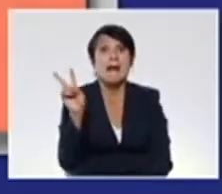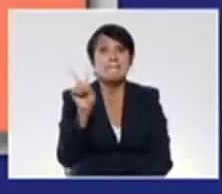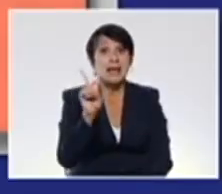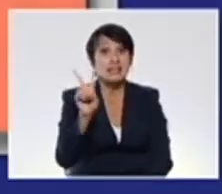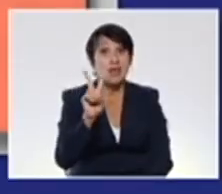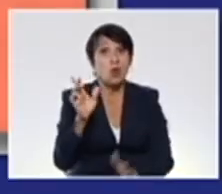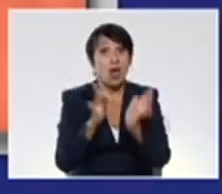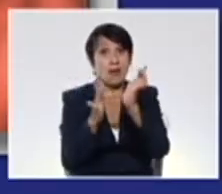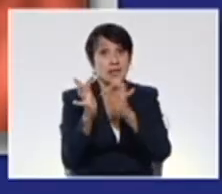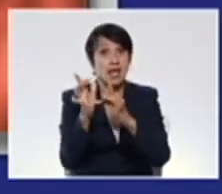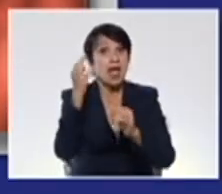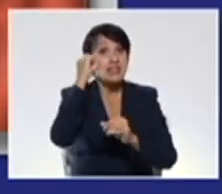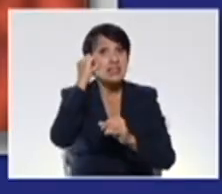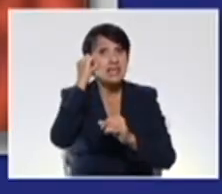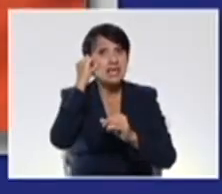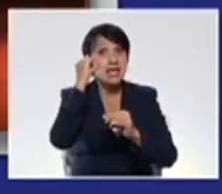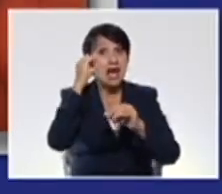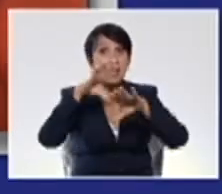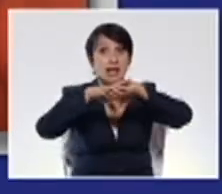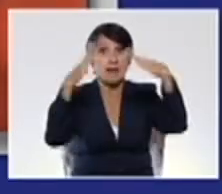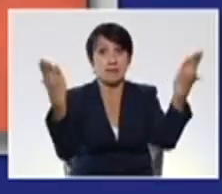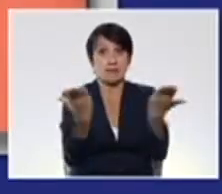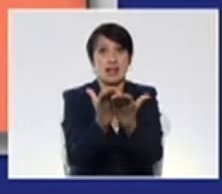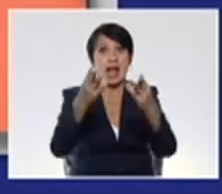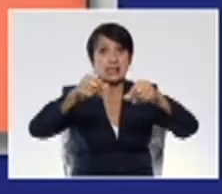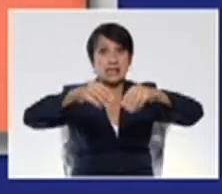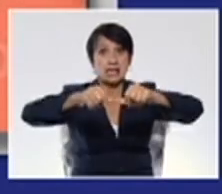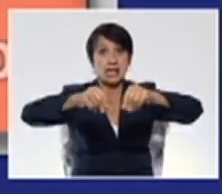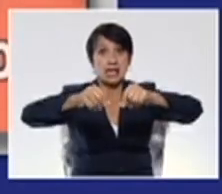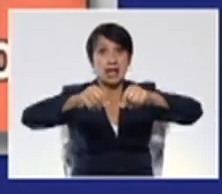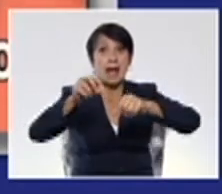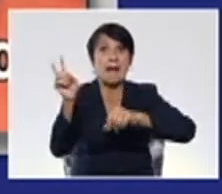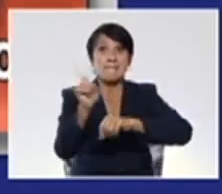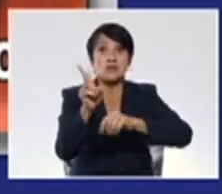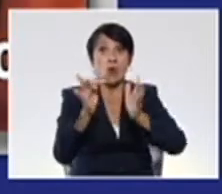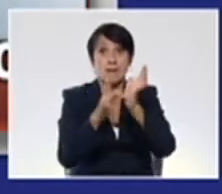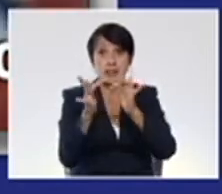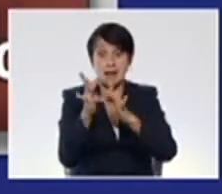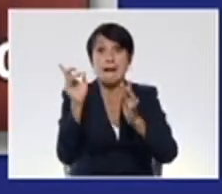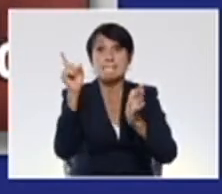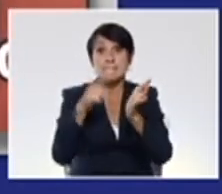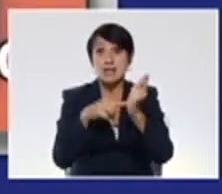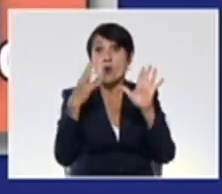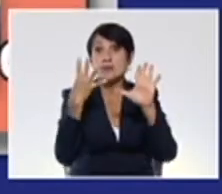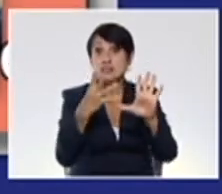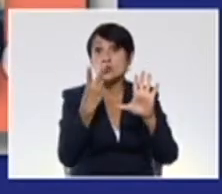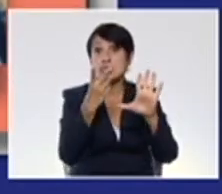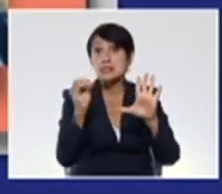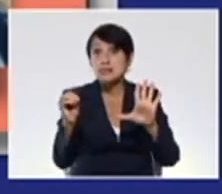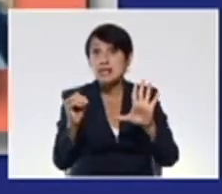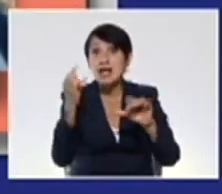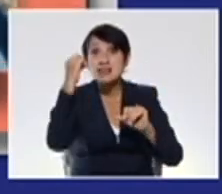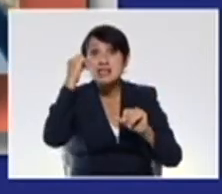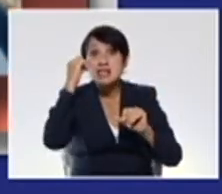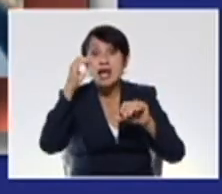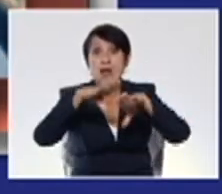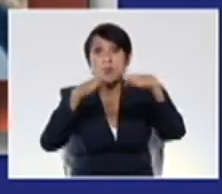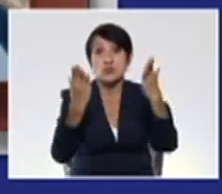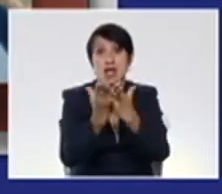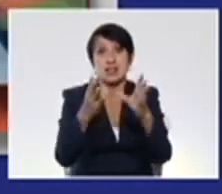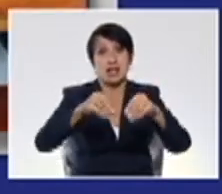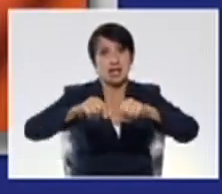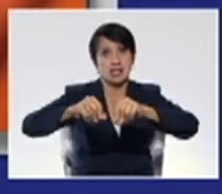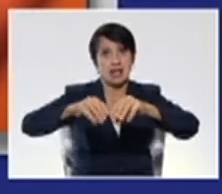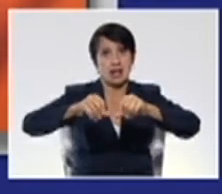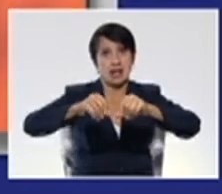De abril, Día Mundial de la Tierra. El 22 de abril de 1970 se decreta el Día Mundial de la Tierra para